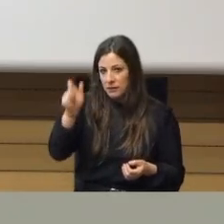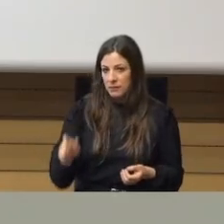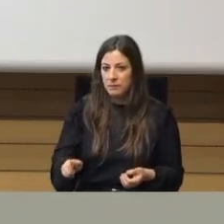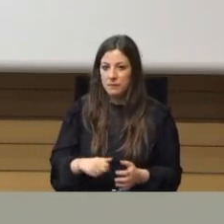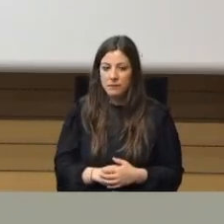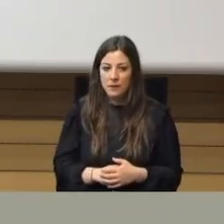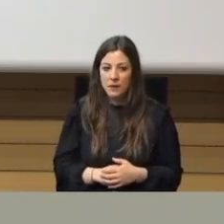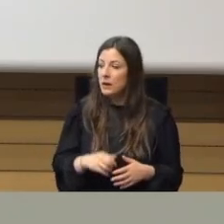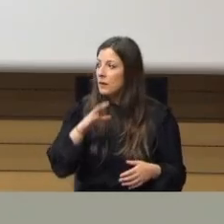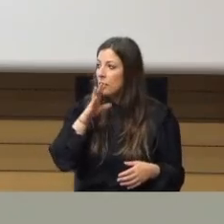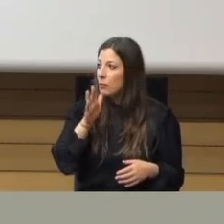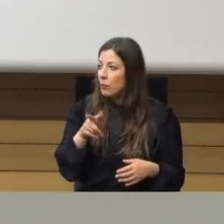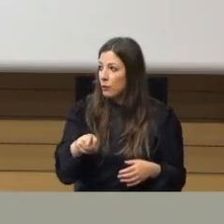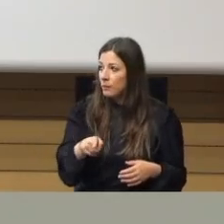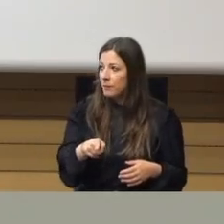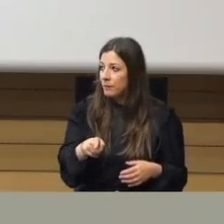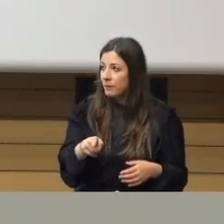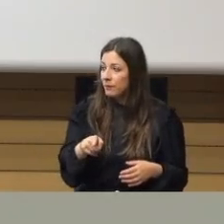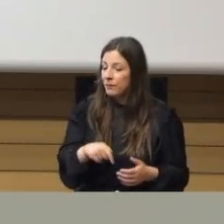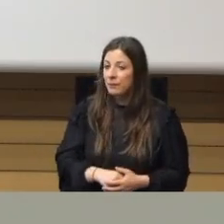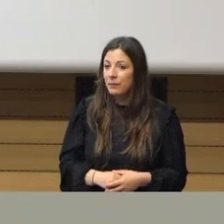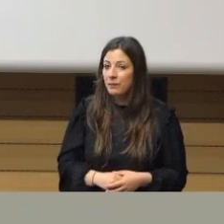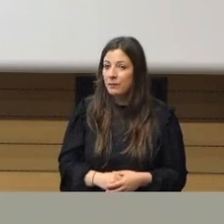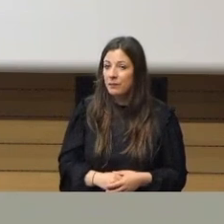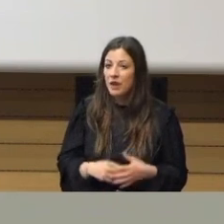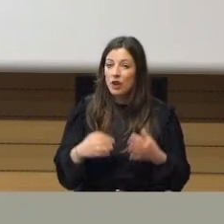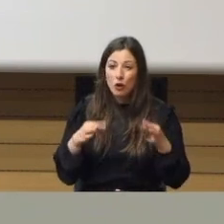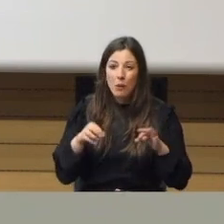porque es el que tiene normalmente la urgencia.